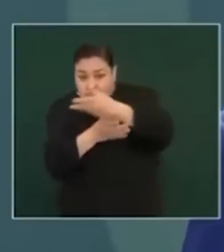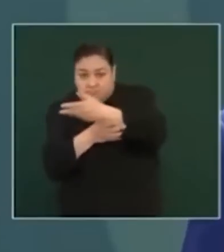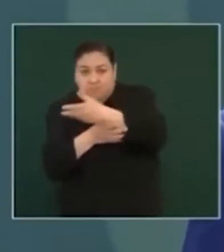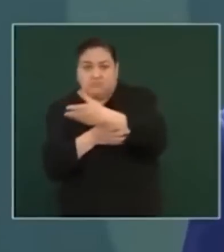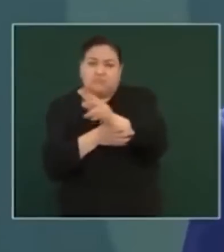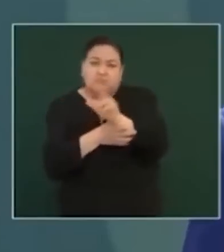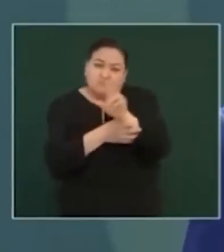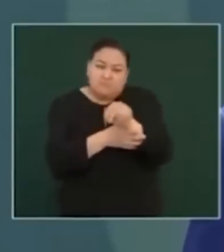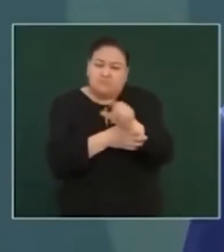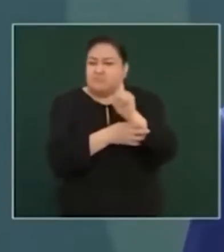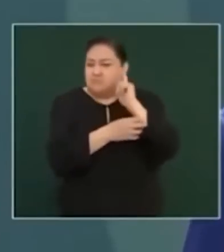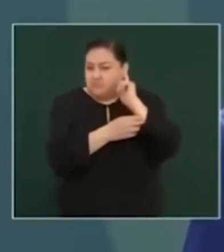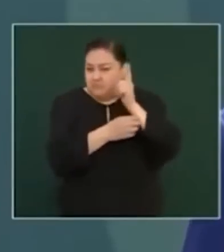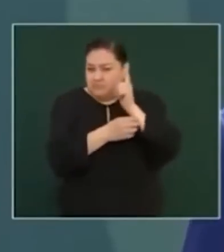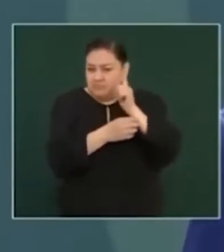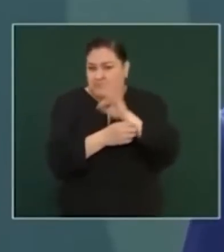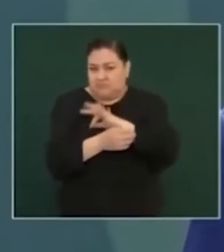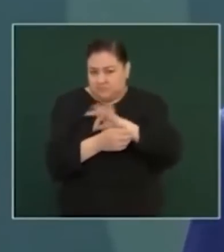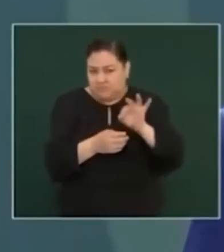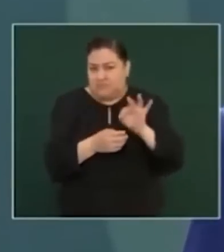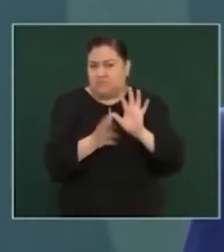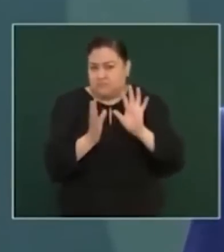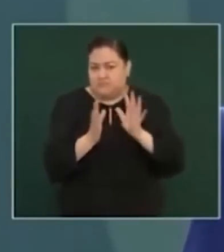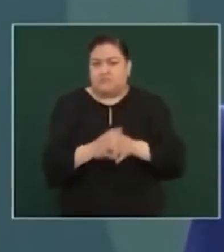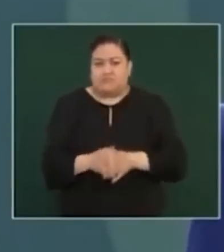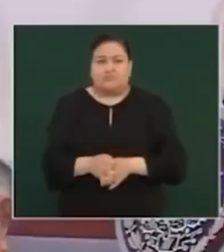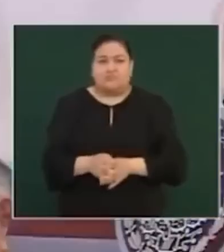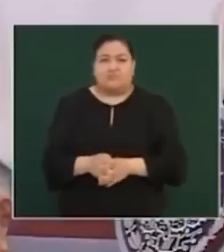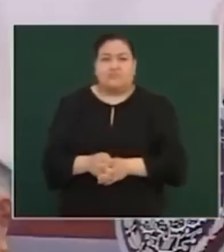químicos salgan de sus puertos,